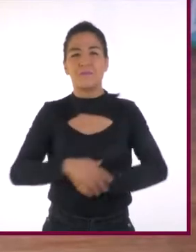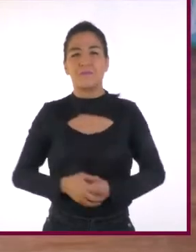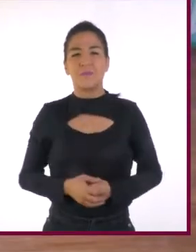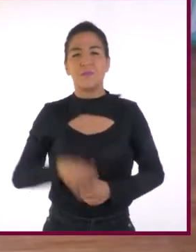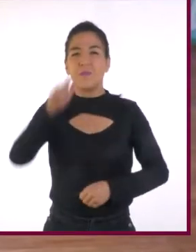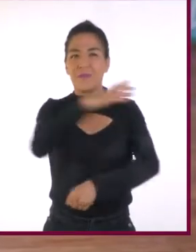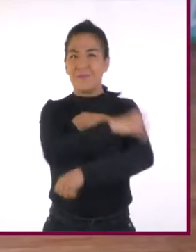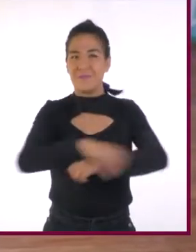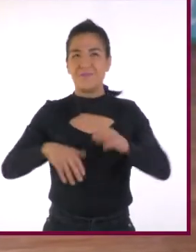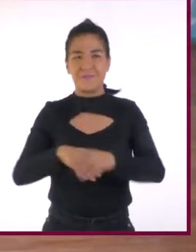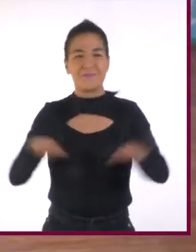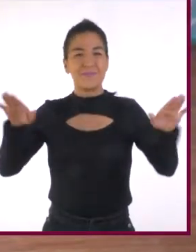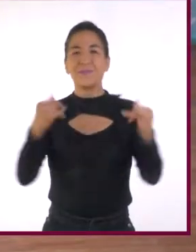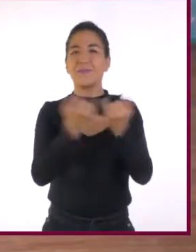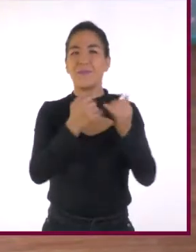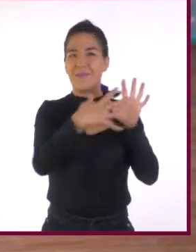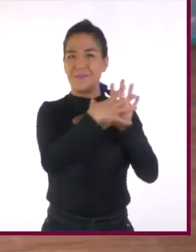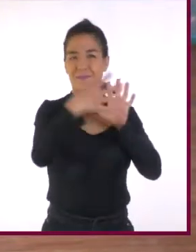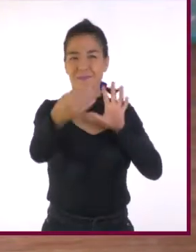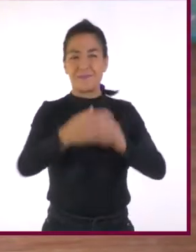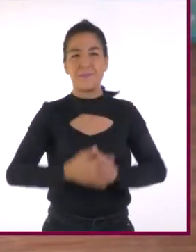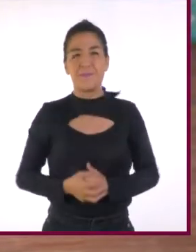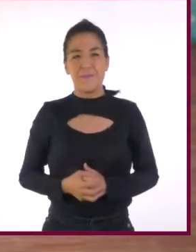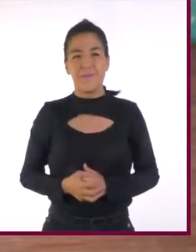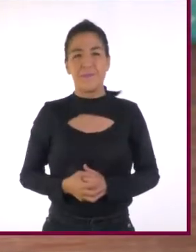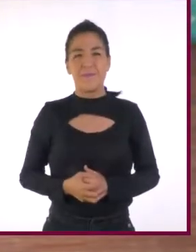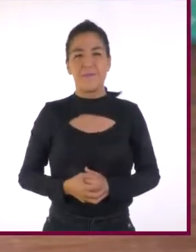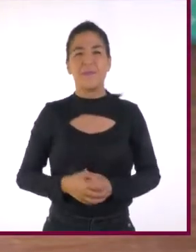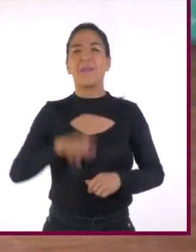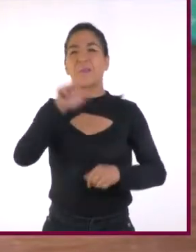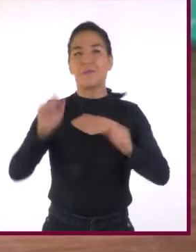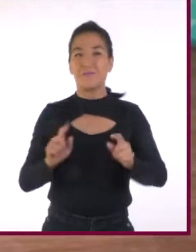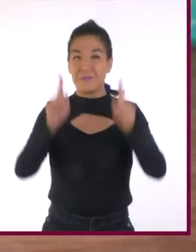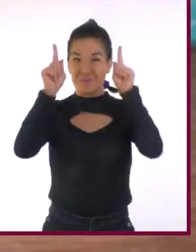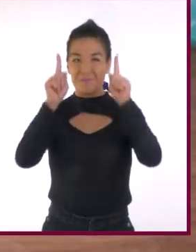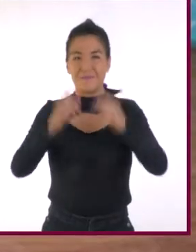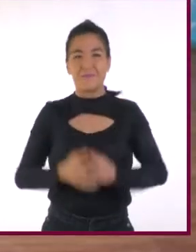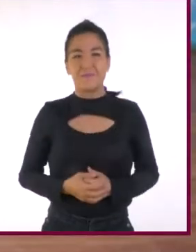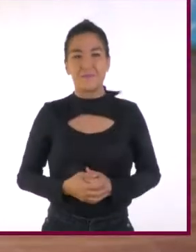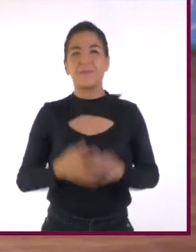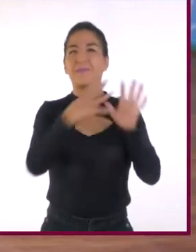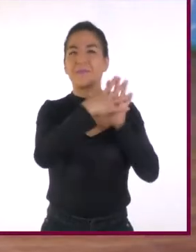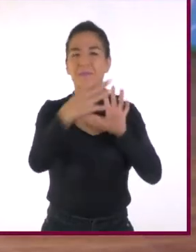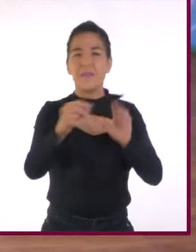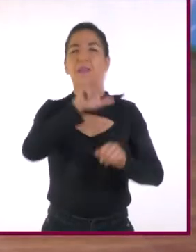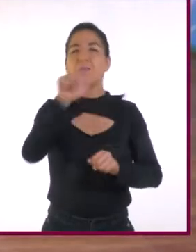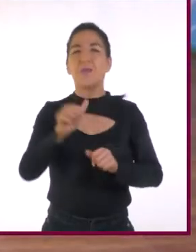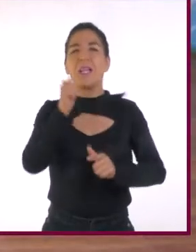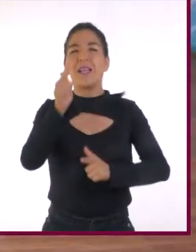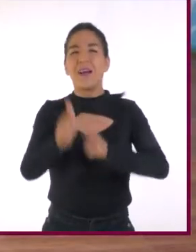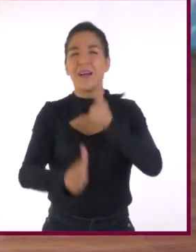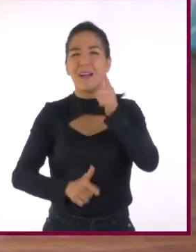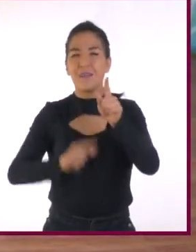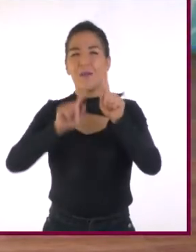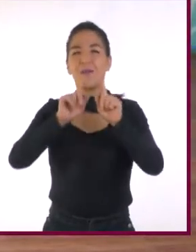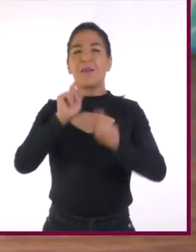los lados y ahora hacia arriba, apuntando al cielo. A continuación, con los brazos extendidos,